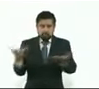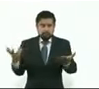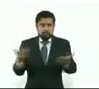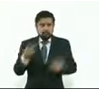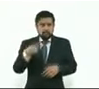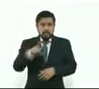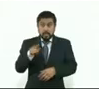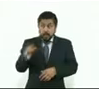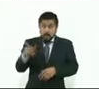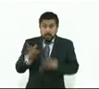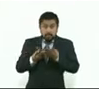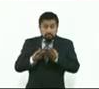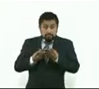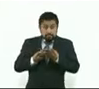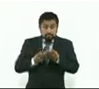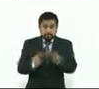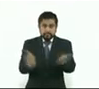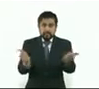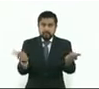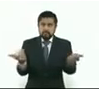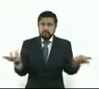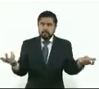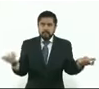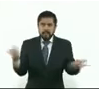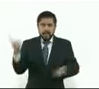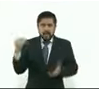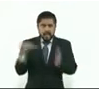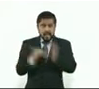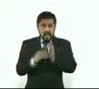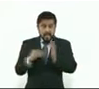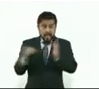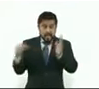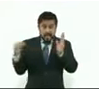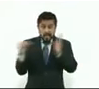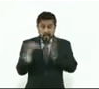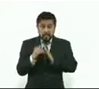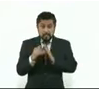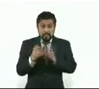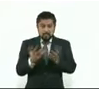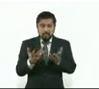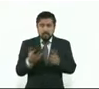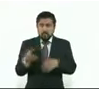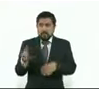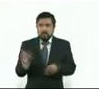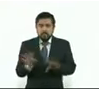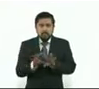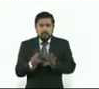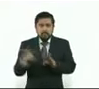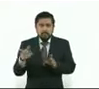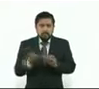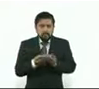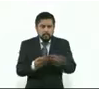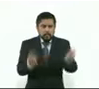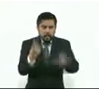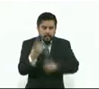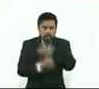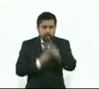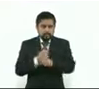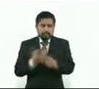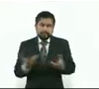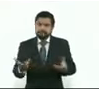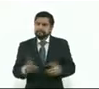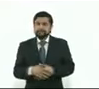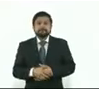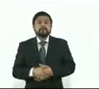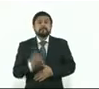ellos se gastaron el dinero, ¿no? Es decir, antes de concluir el año se habían agotado el presupuesto. Estos temas que hemos